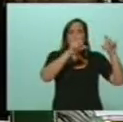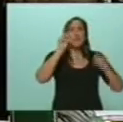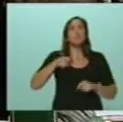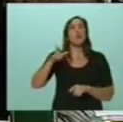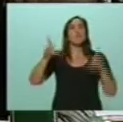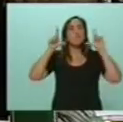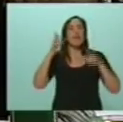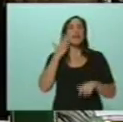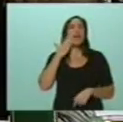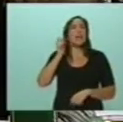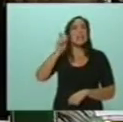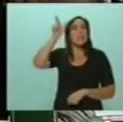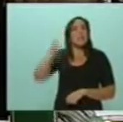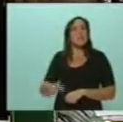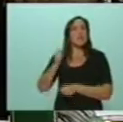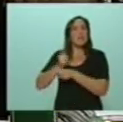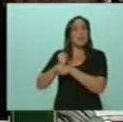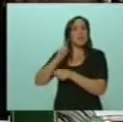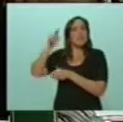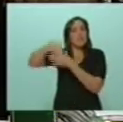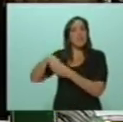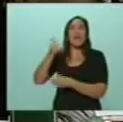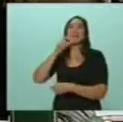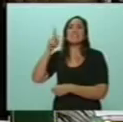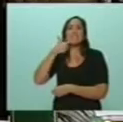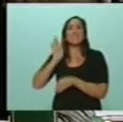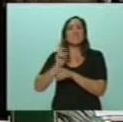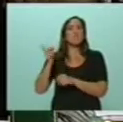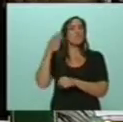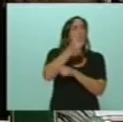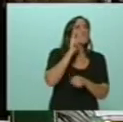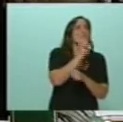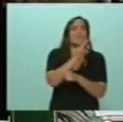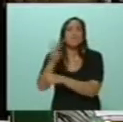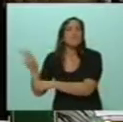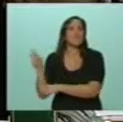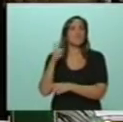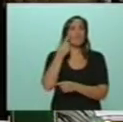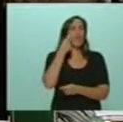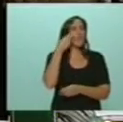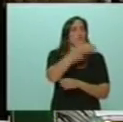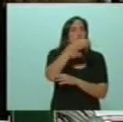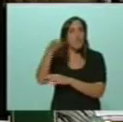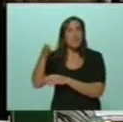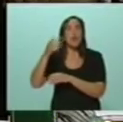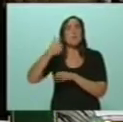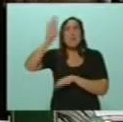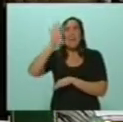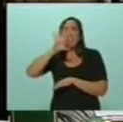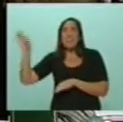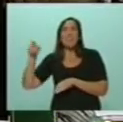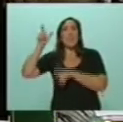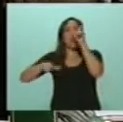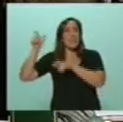verificadores. Más de 1.500 verificadores del ANSES se desplegaron en todo el